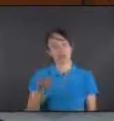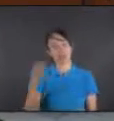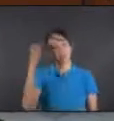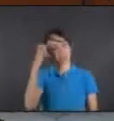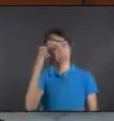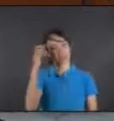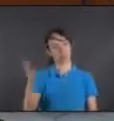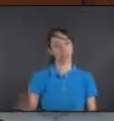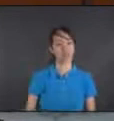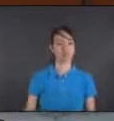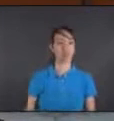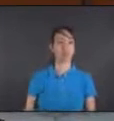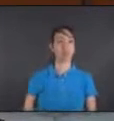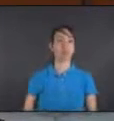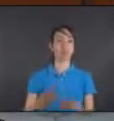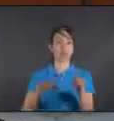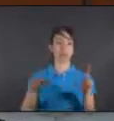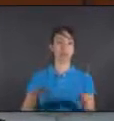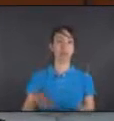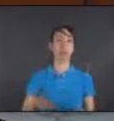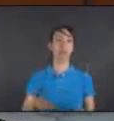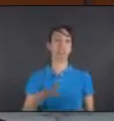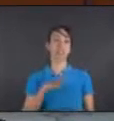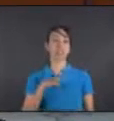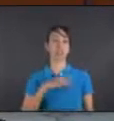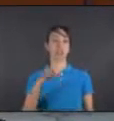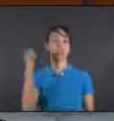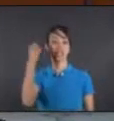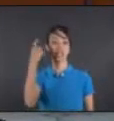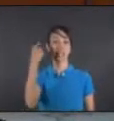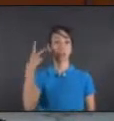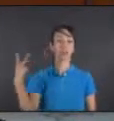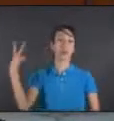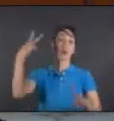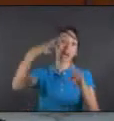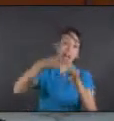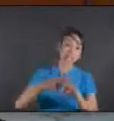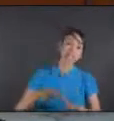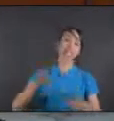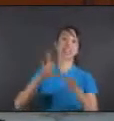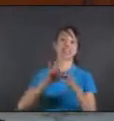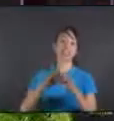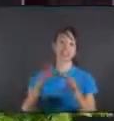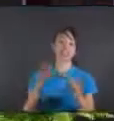¿Sabe usted que hay algunos países que hubo necesidad de legislar